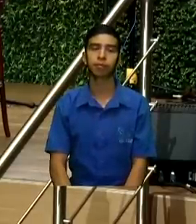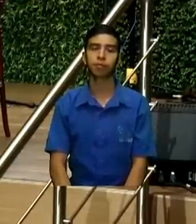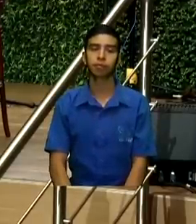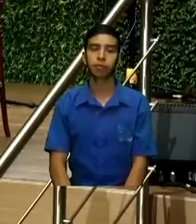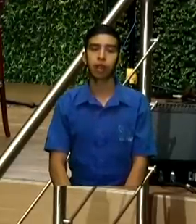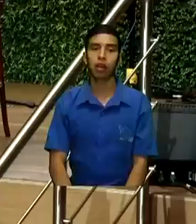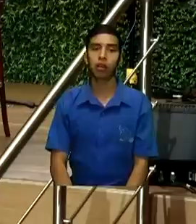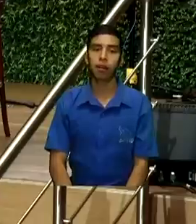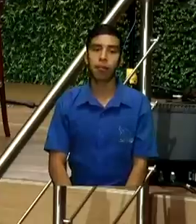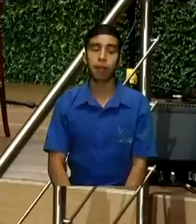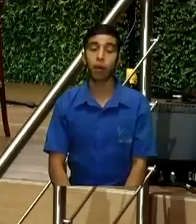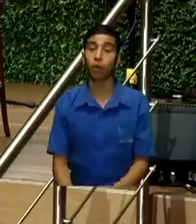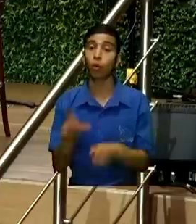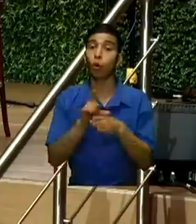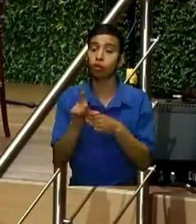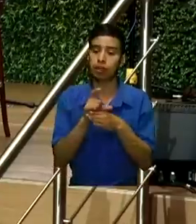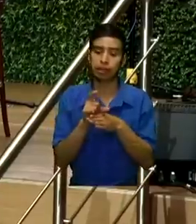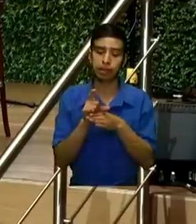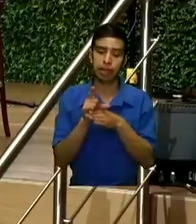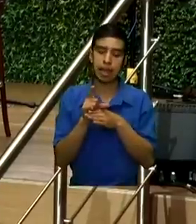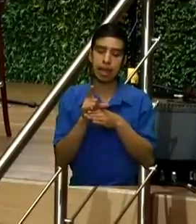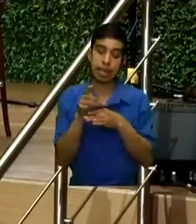Son cosas internas.